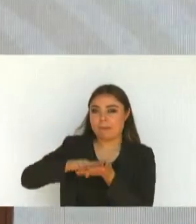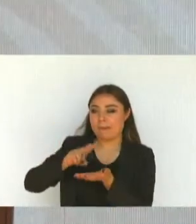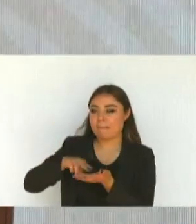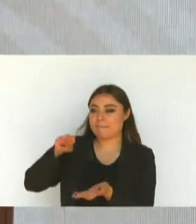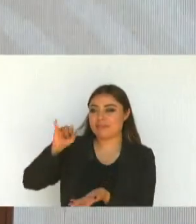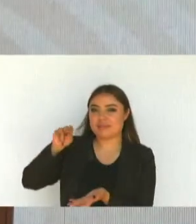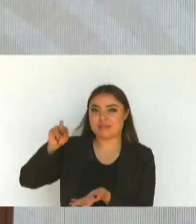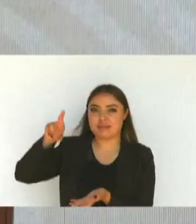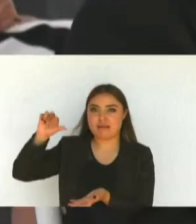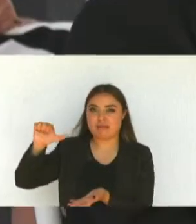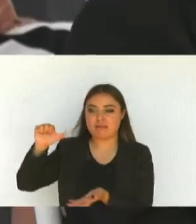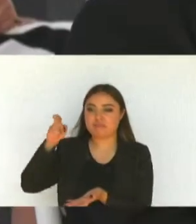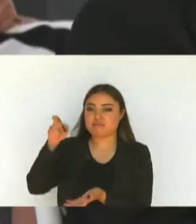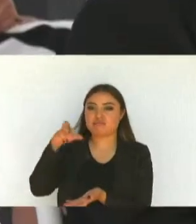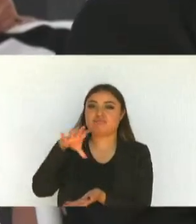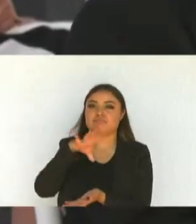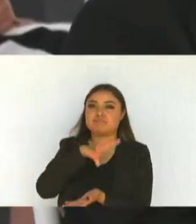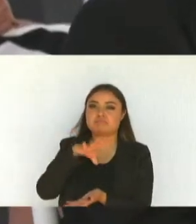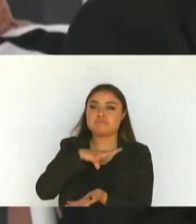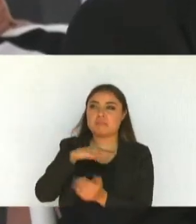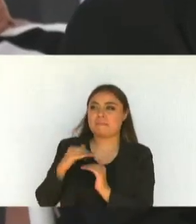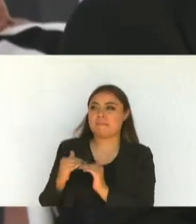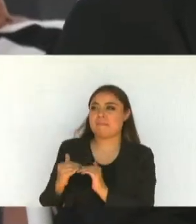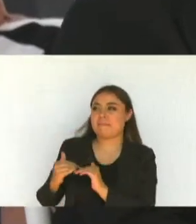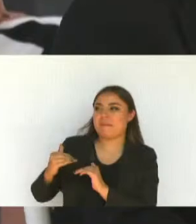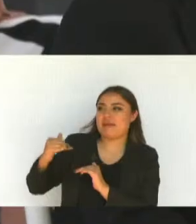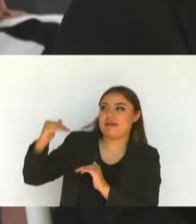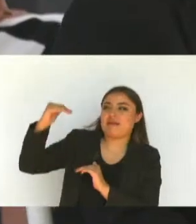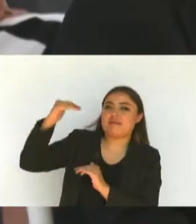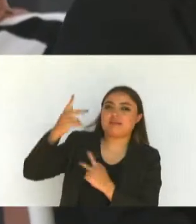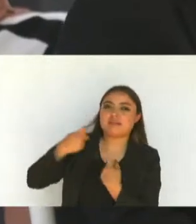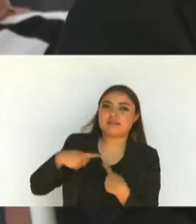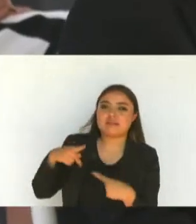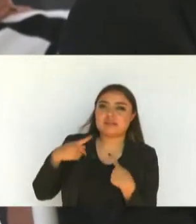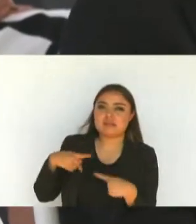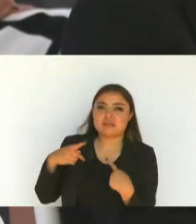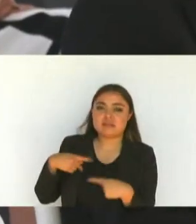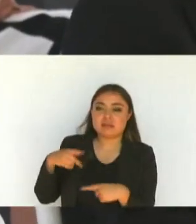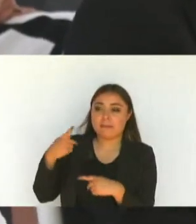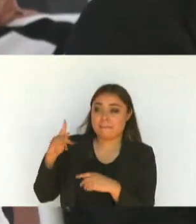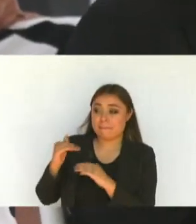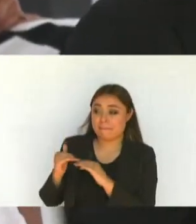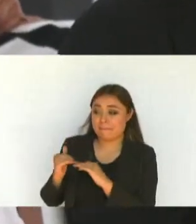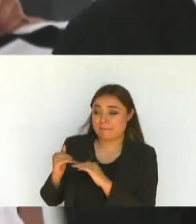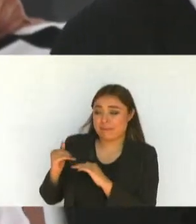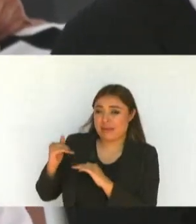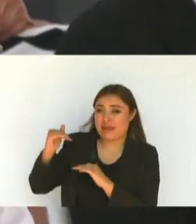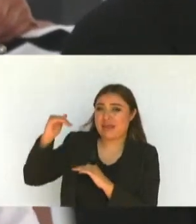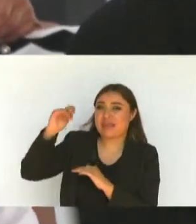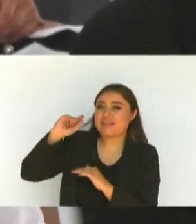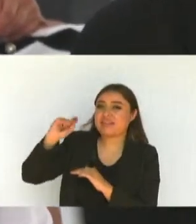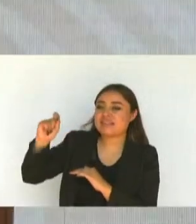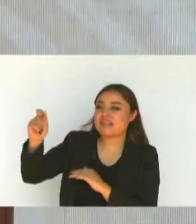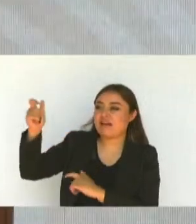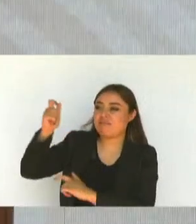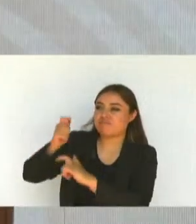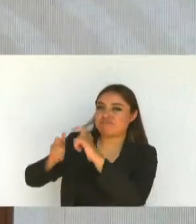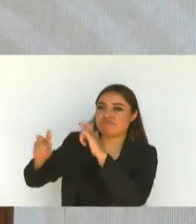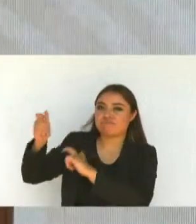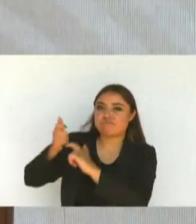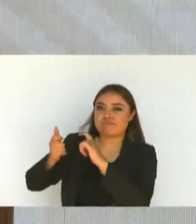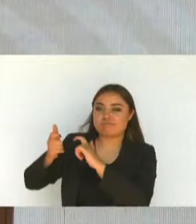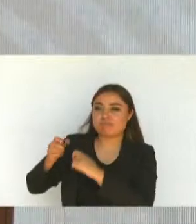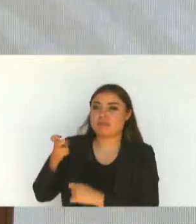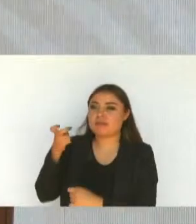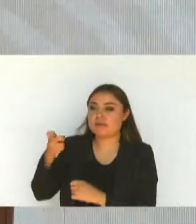nacional cuentan con una mayor población derechohabiente y aún mayor ingreso per cápita a raíz de la puesta en